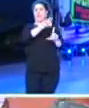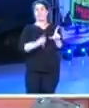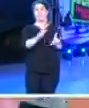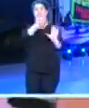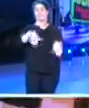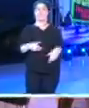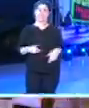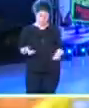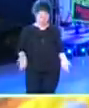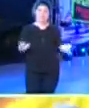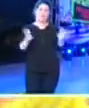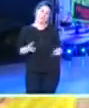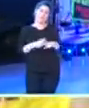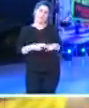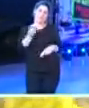una igual.